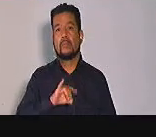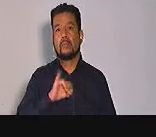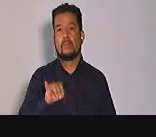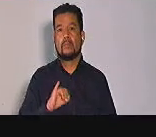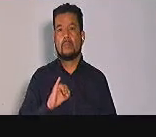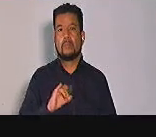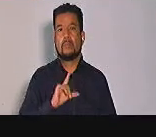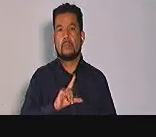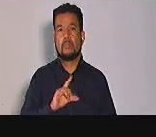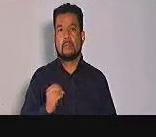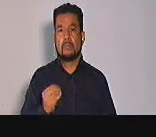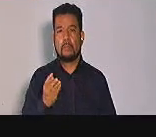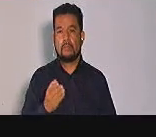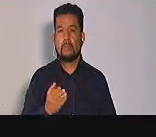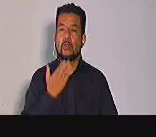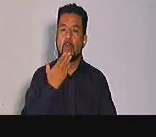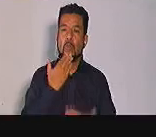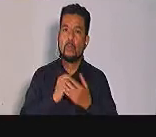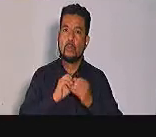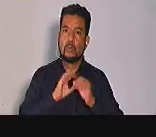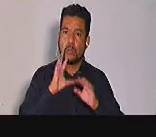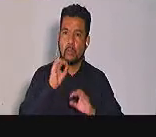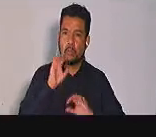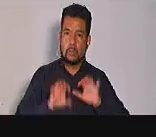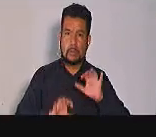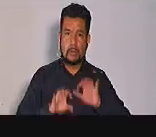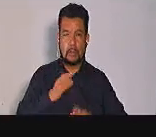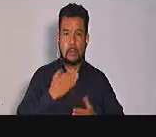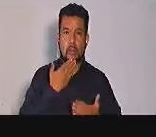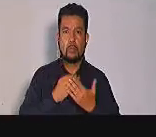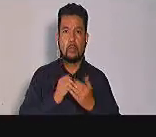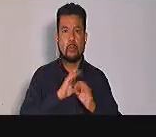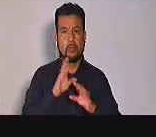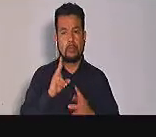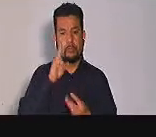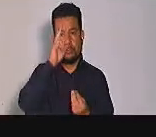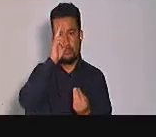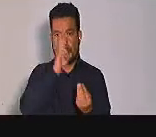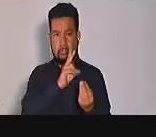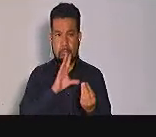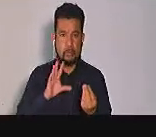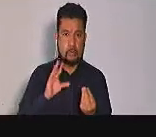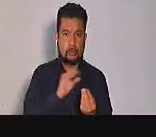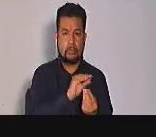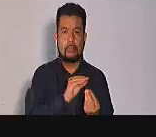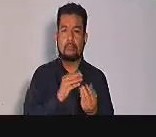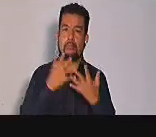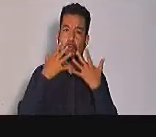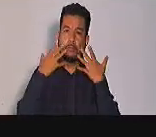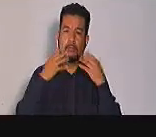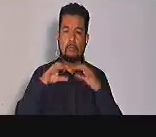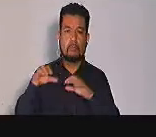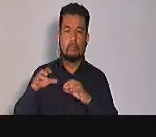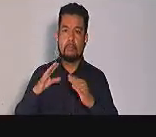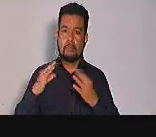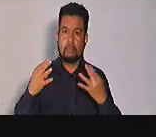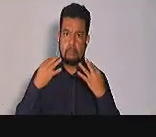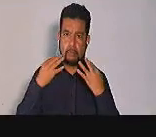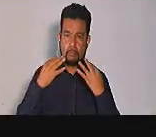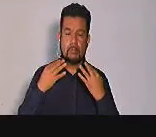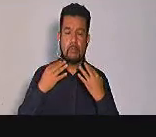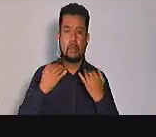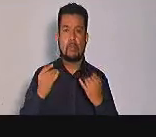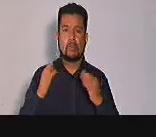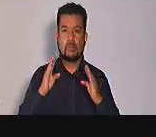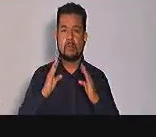Lisandro. Muy buenos días, señor secretario, buenos días, honorables concejales, amable audiencia que nos ve y nos escucha